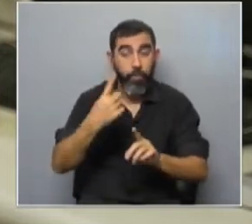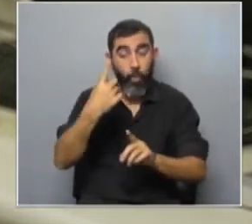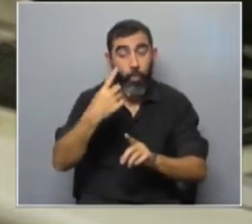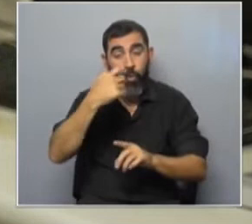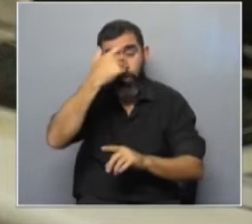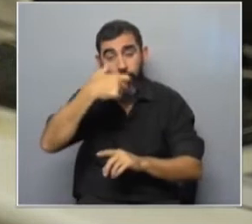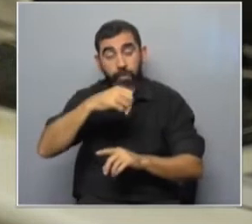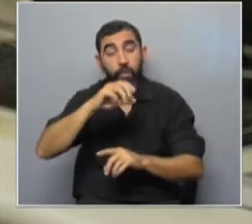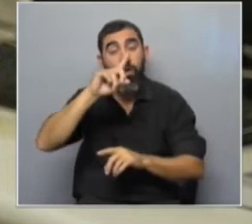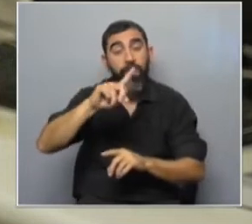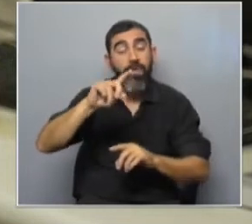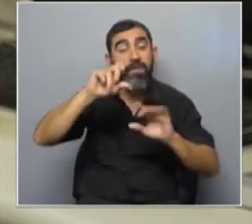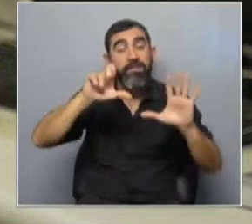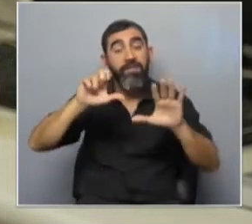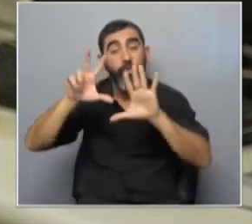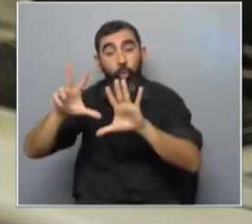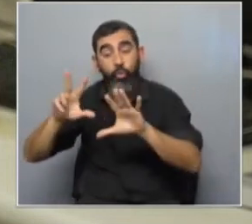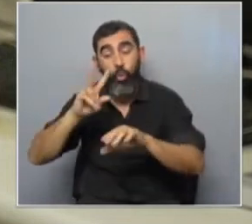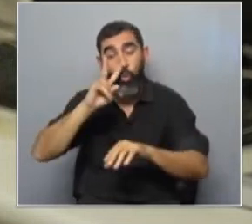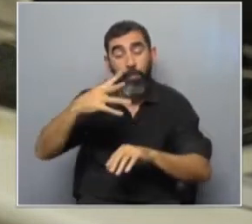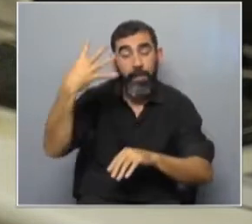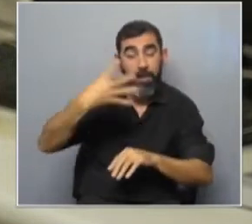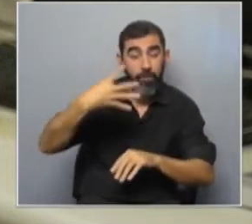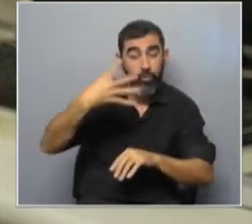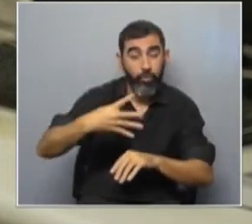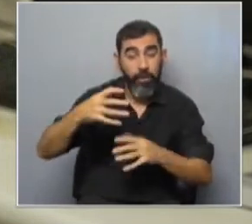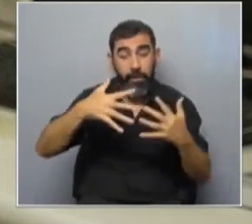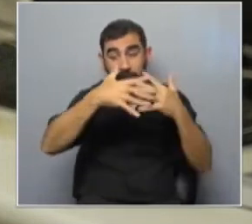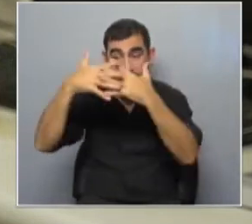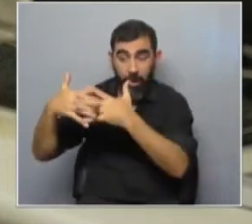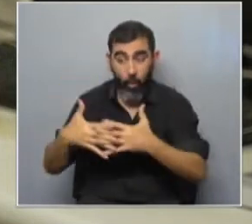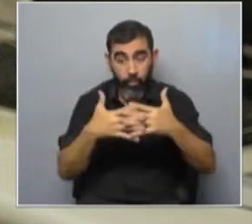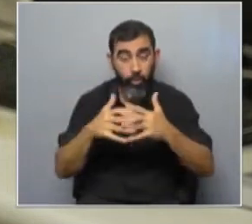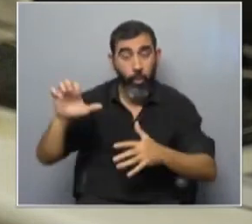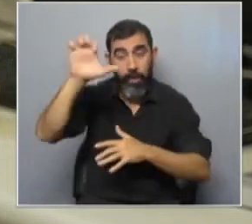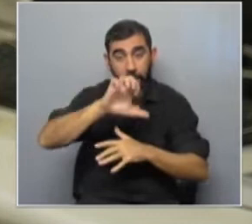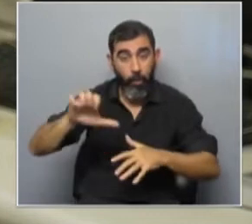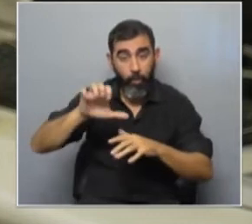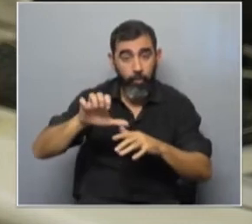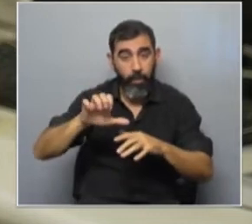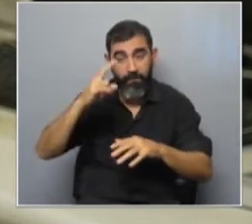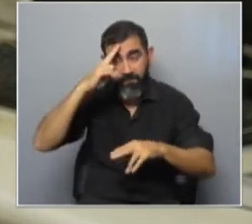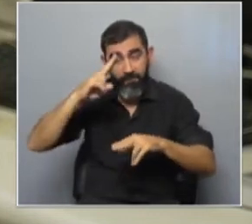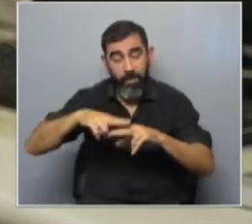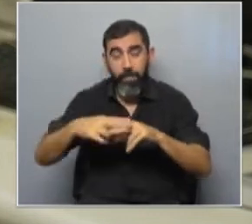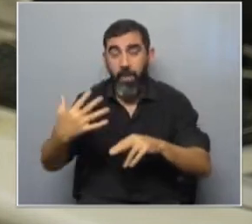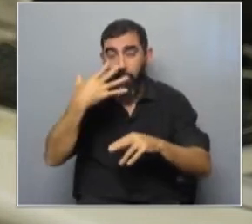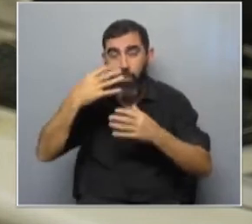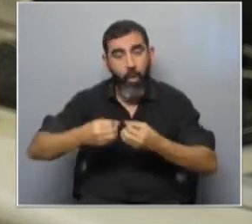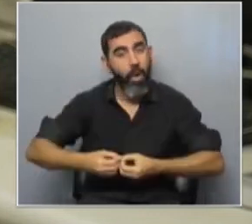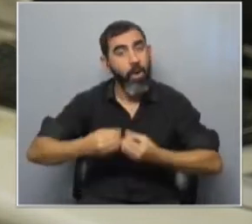el enterovirus D68, que en 2014 emergió en Estados Unidos y en Europa, provocando una enfermedad respiratoria